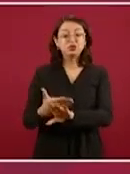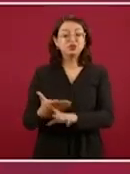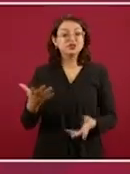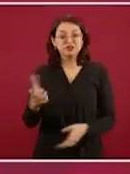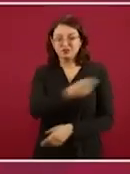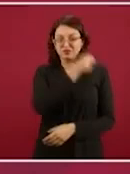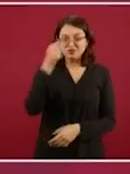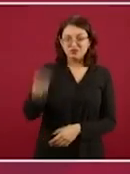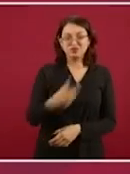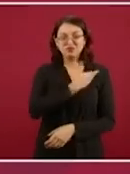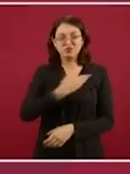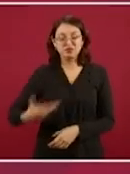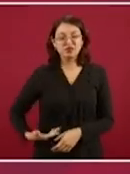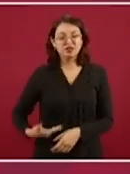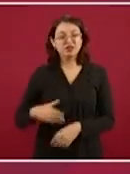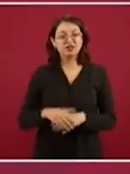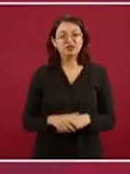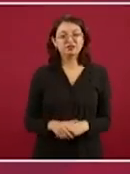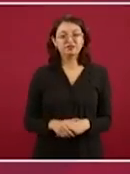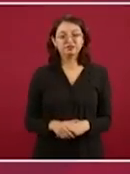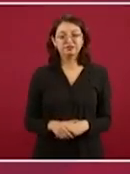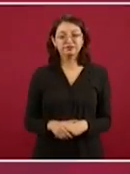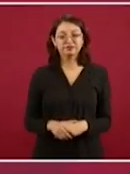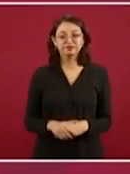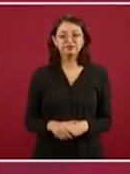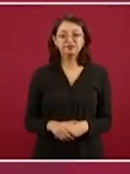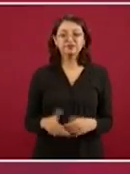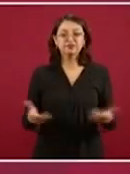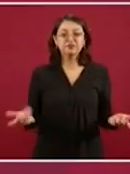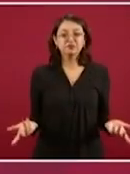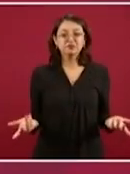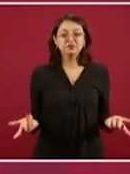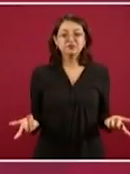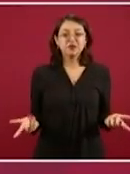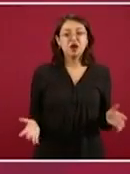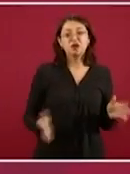presidente? Pues es hasta ahora.